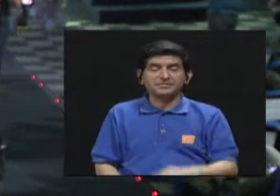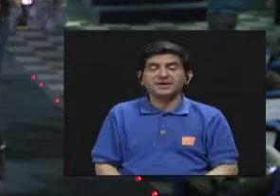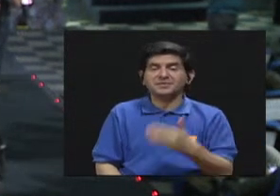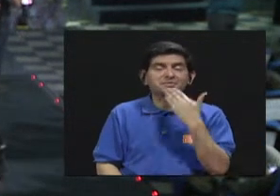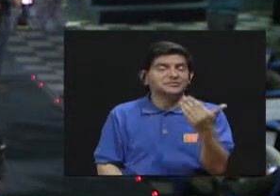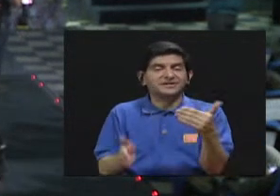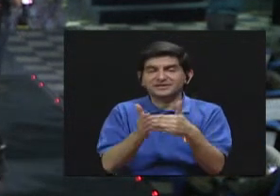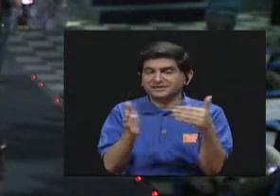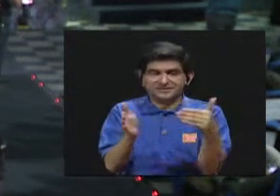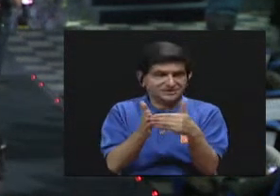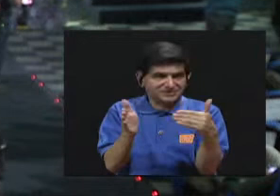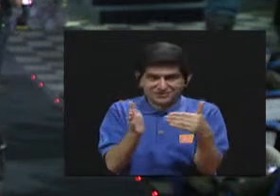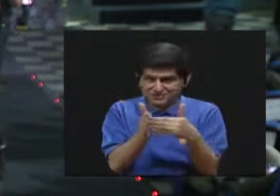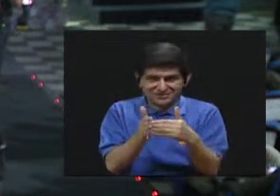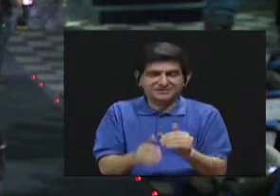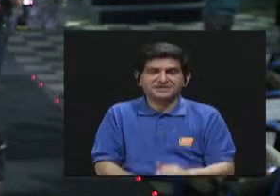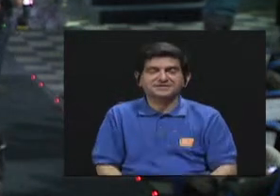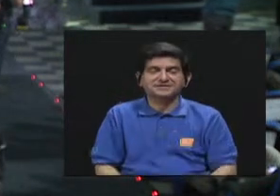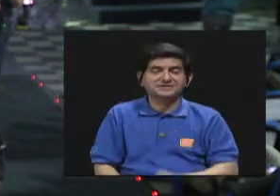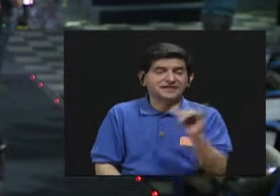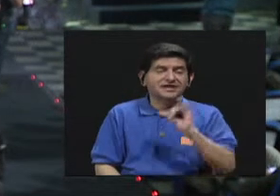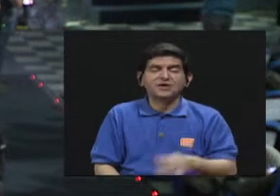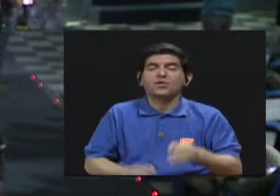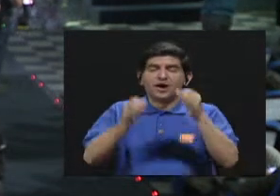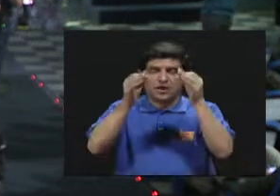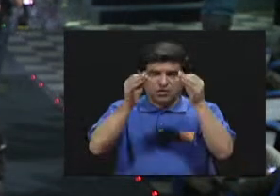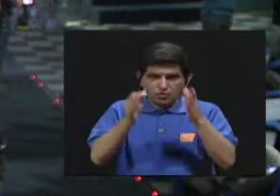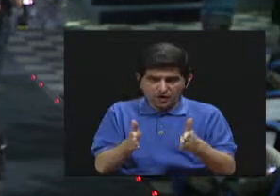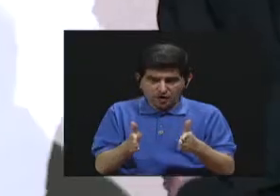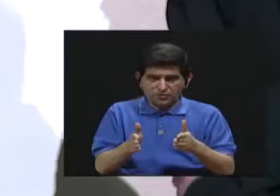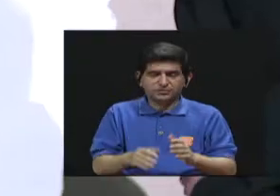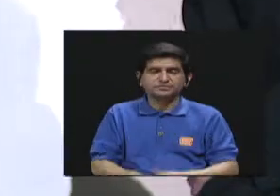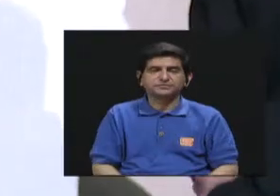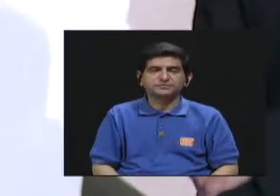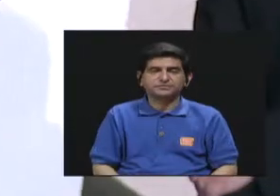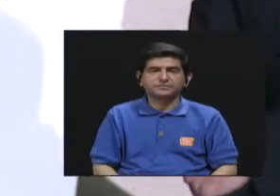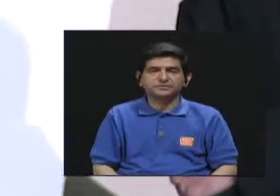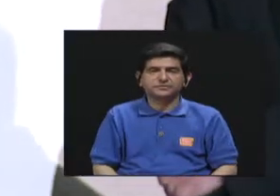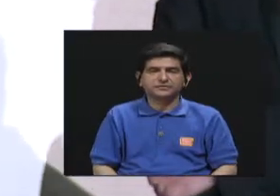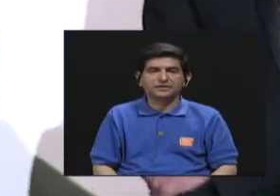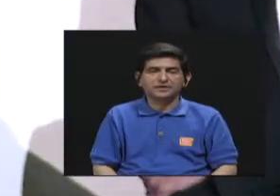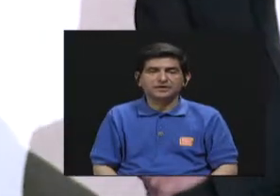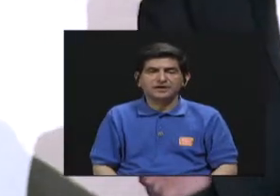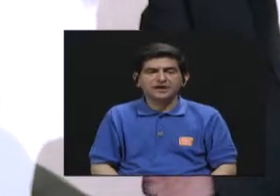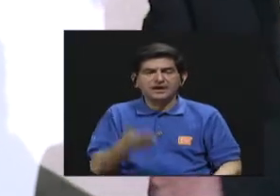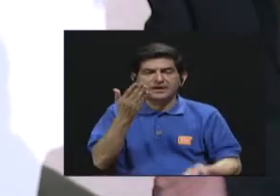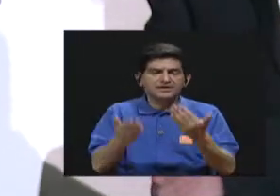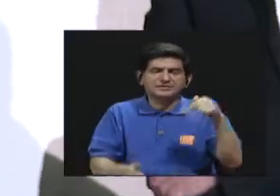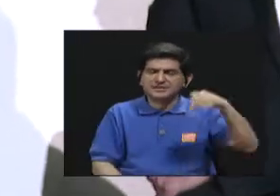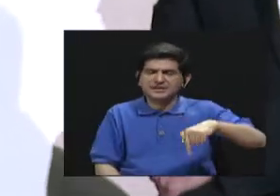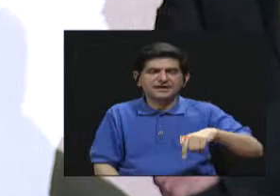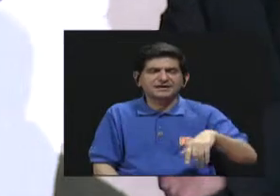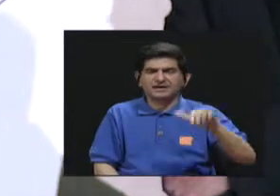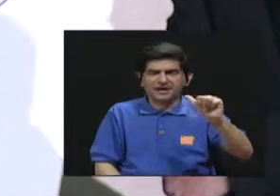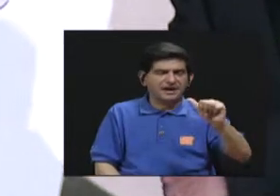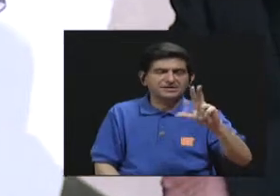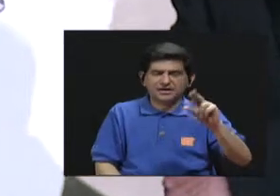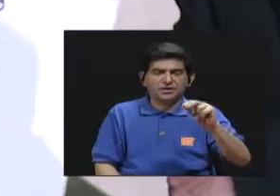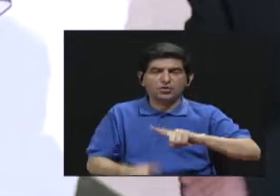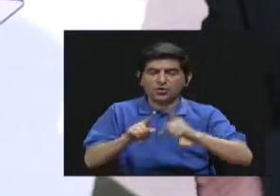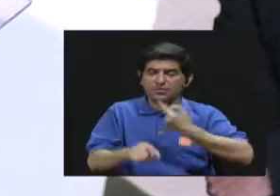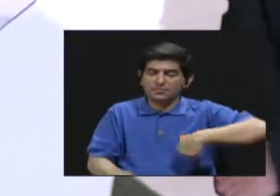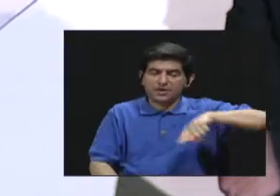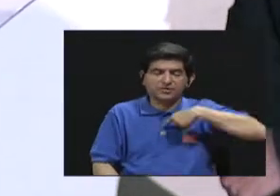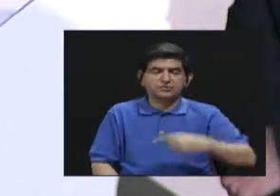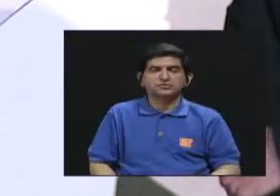nuevo también al jurado y Alexa no está aquí, pero nosotros vamos a estar